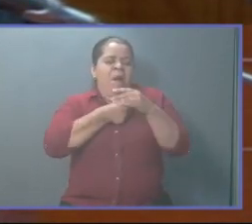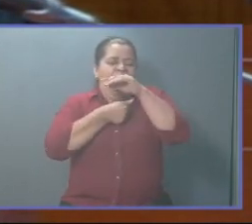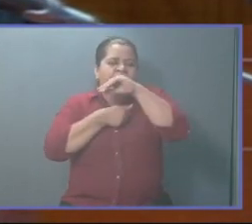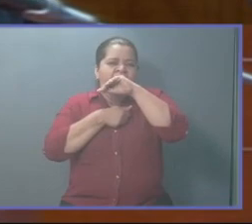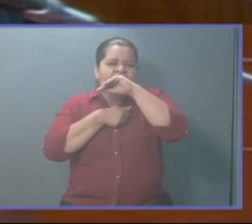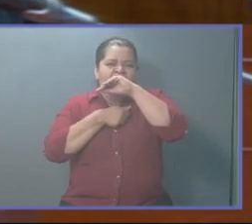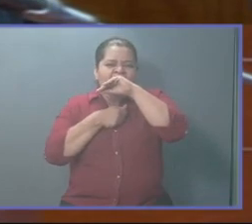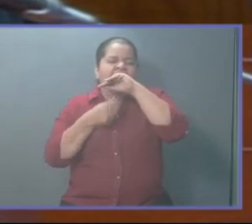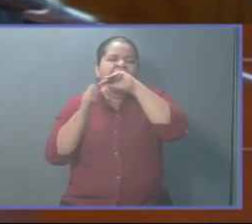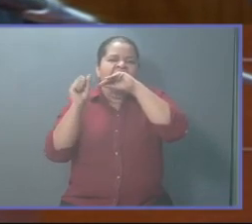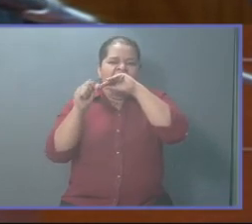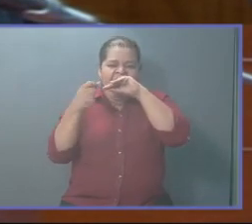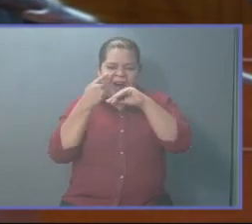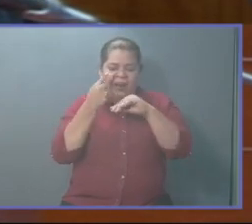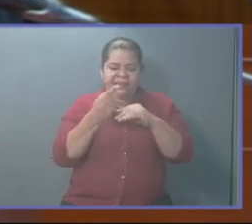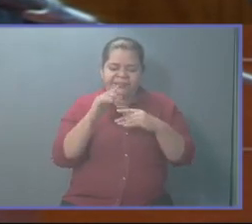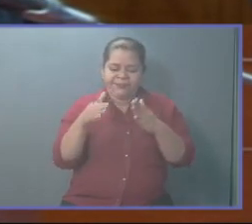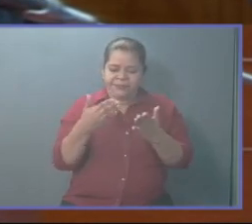pero sí